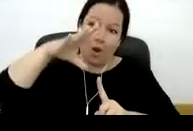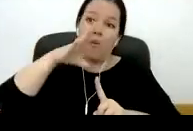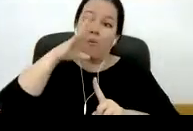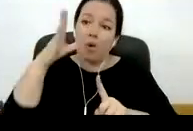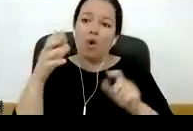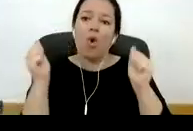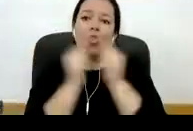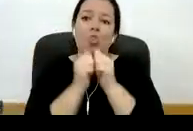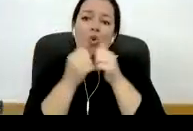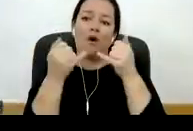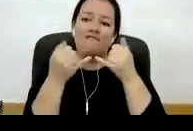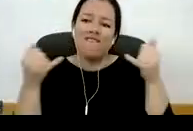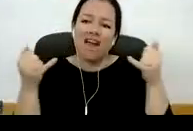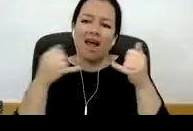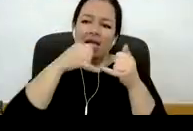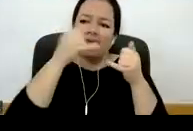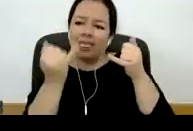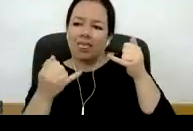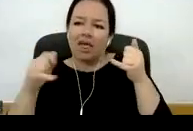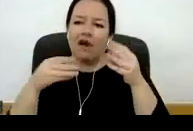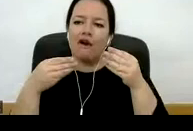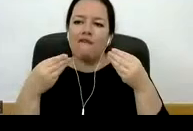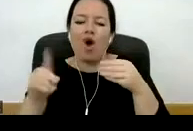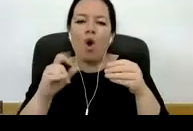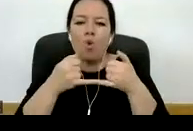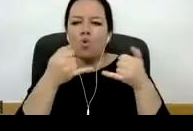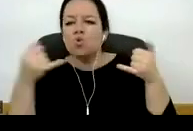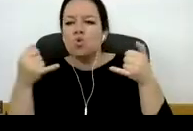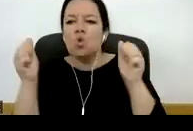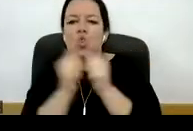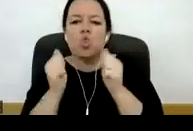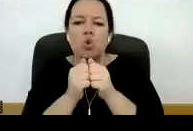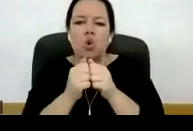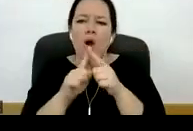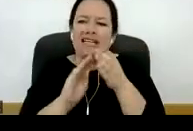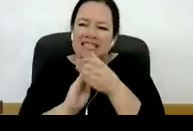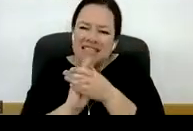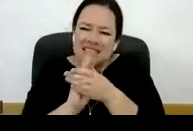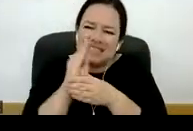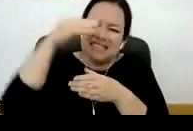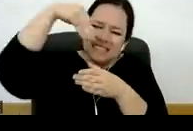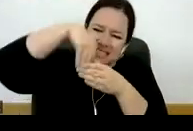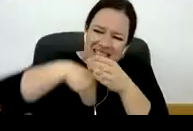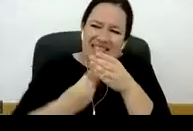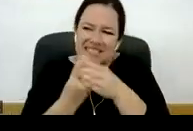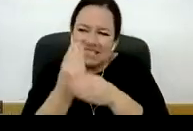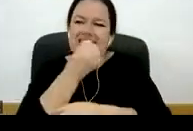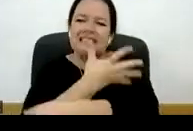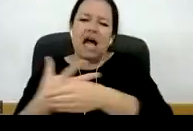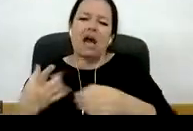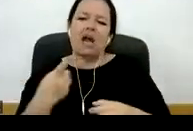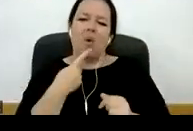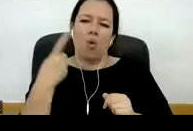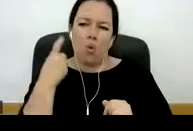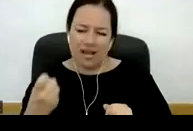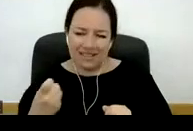más rígidas, no se pueden distender, por tanto la presión que va a haber dentro de la cañería, del conducto, de las arterias en este caso,